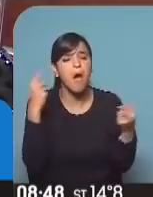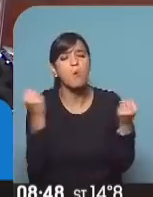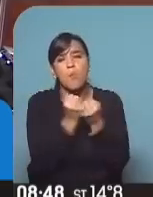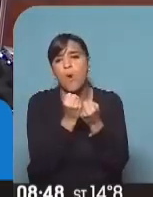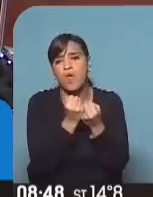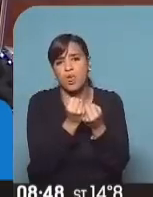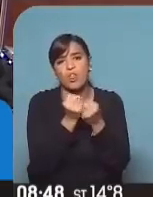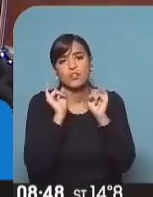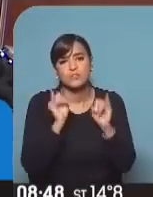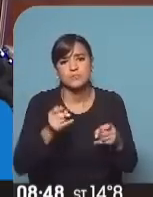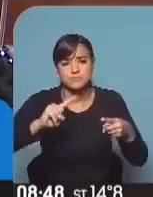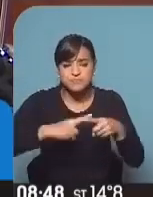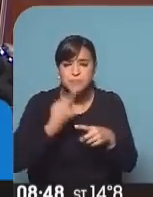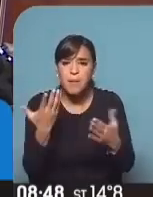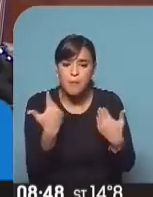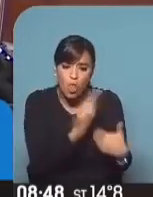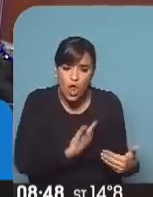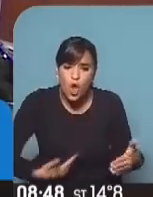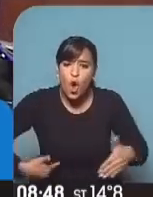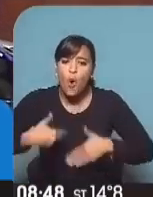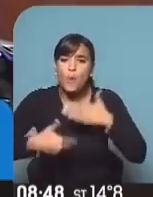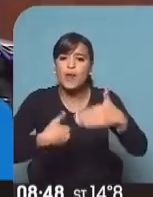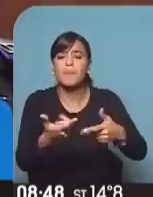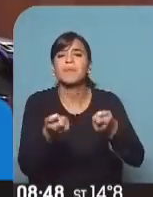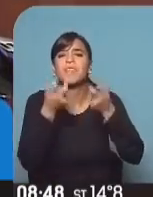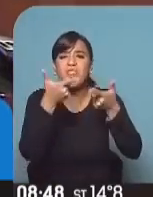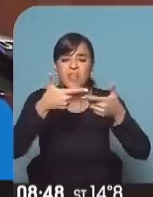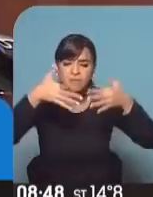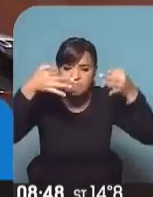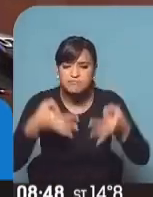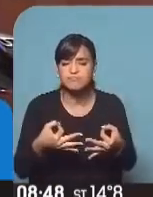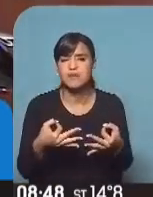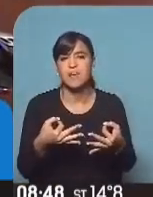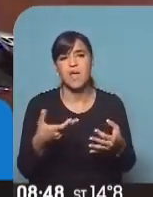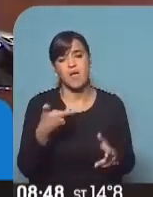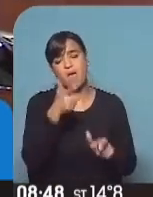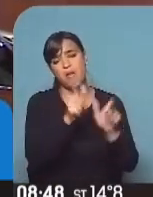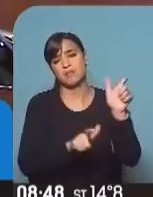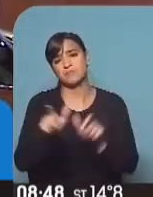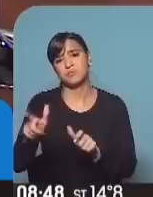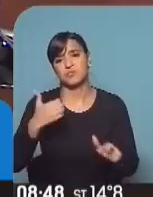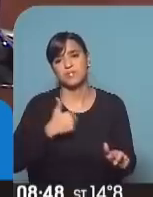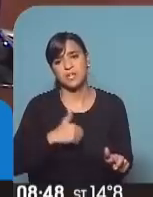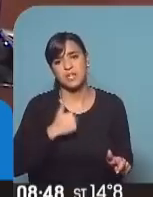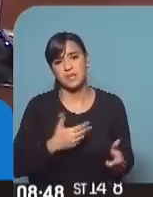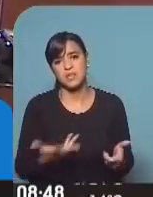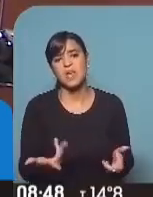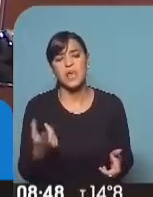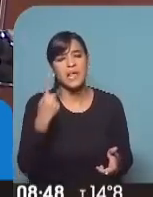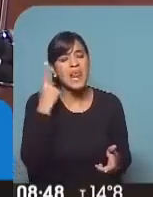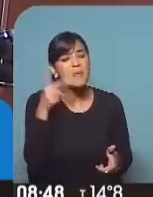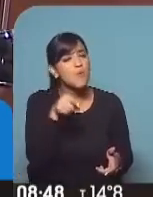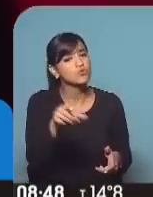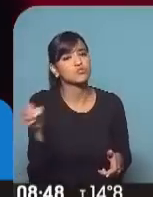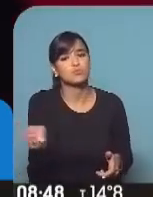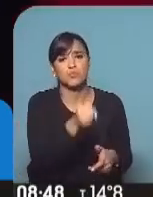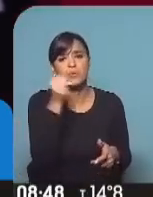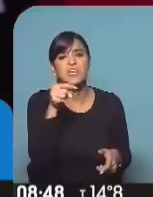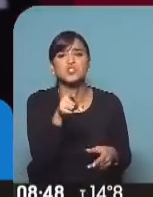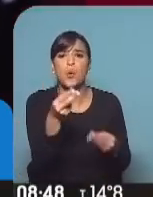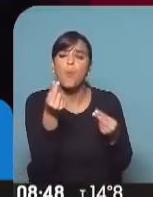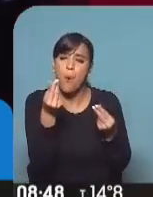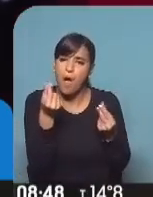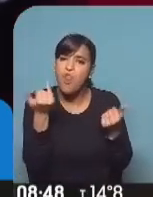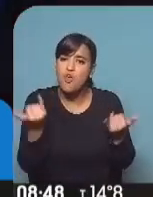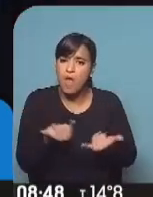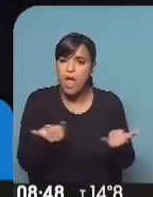políticos de gobernabilidad que den certeza fundamentalmente a los ciudadanos argentinos creemos que eso es importante eso hay que valorarlo